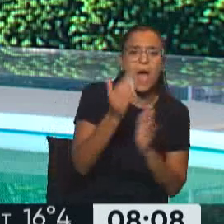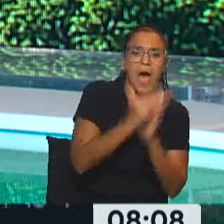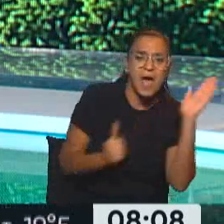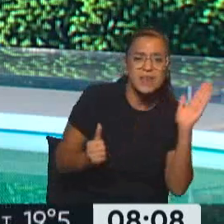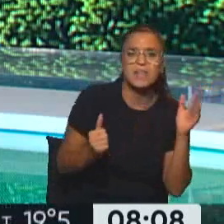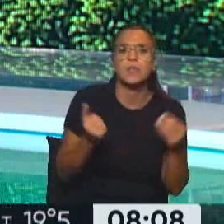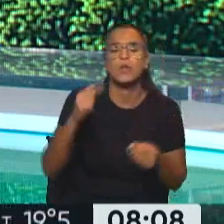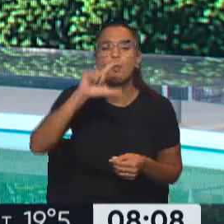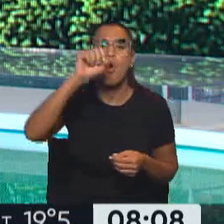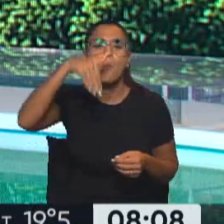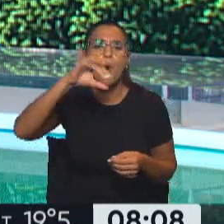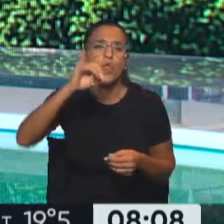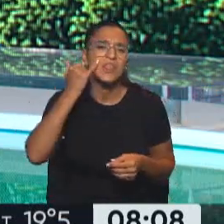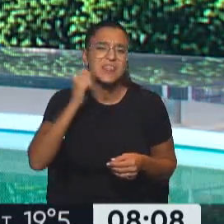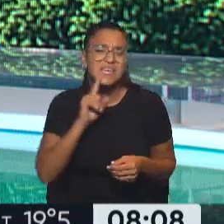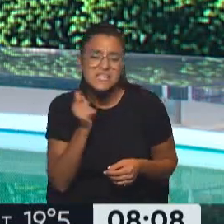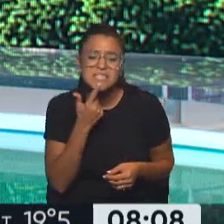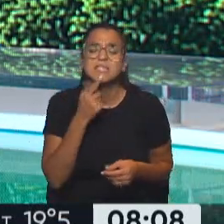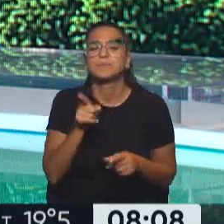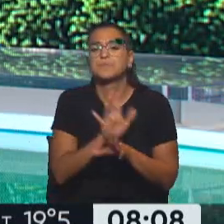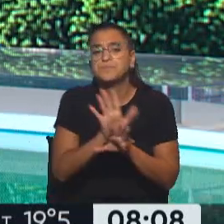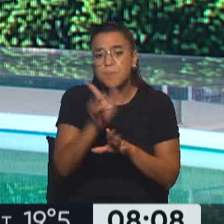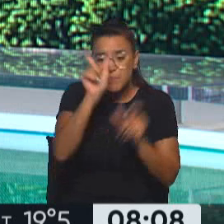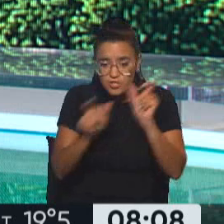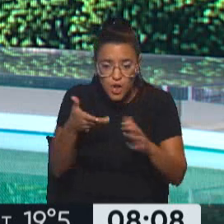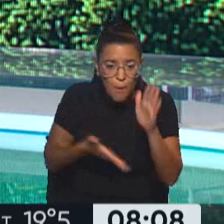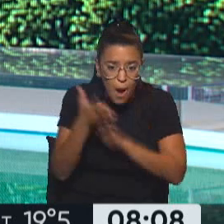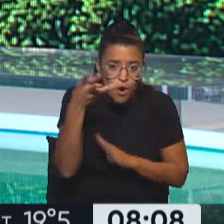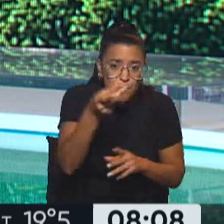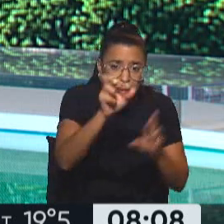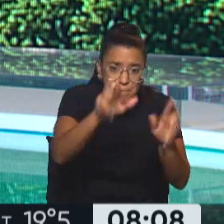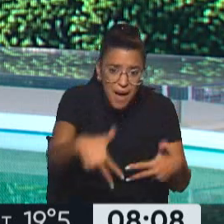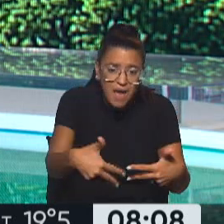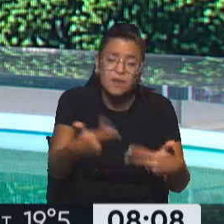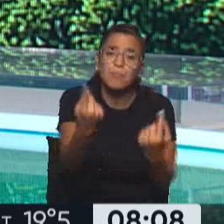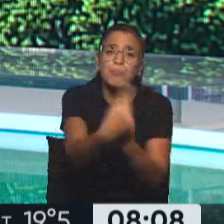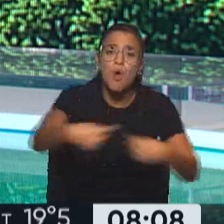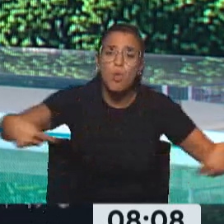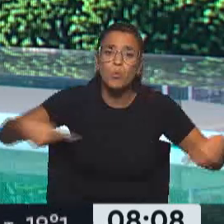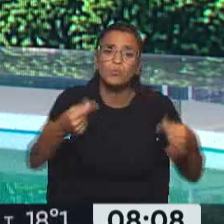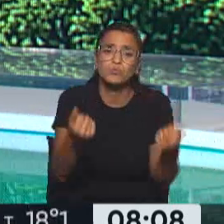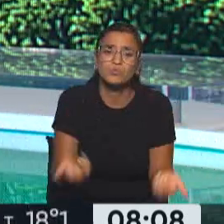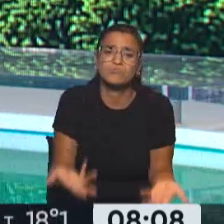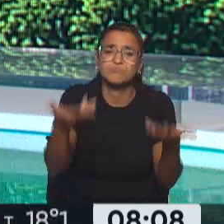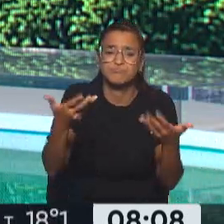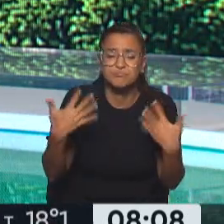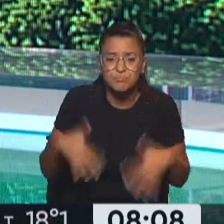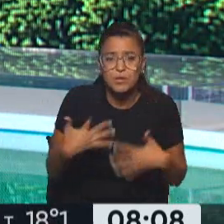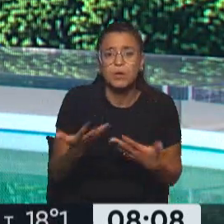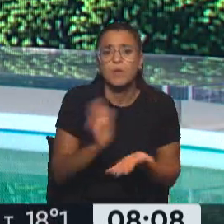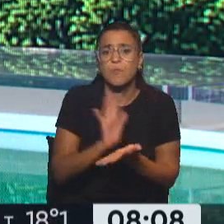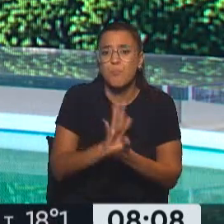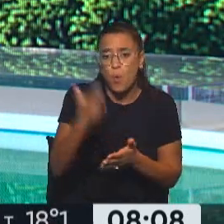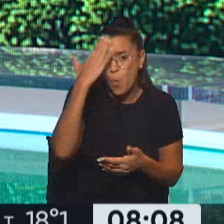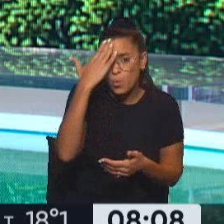harinas, commodities, y la gente que va a la panadería y los productos que eran tan cercanos porque tienen que ver con